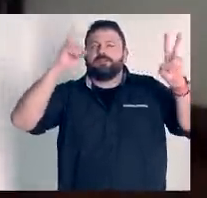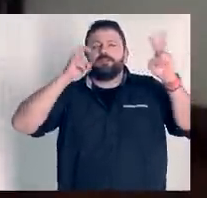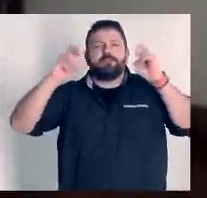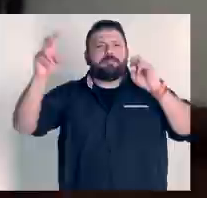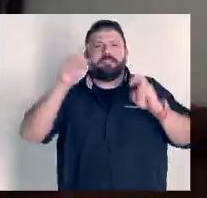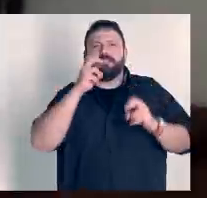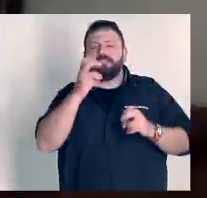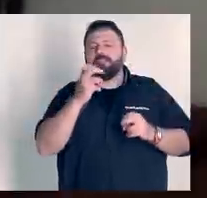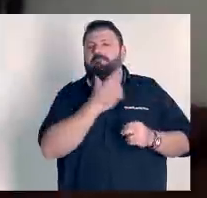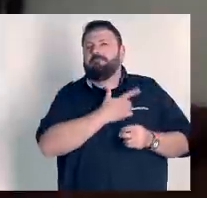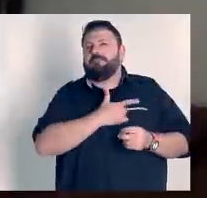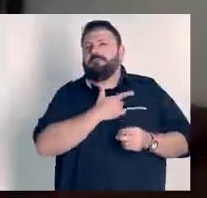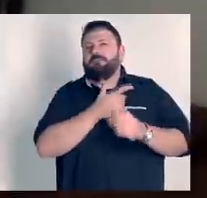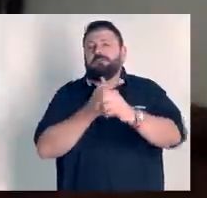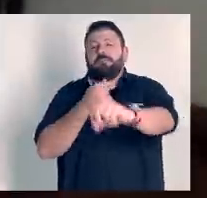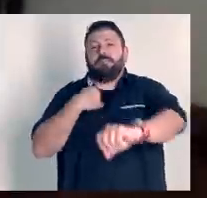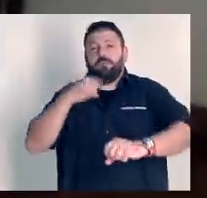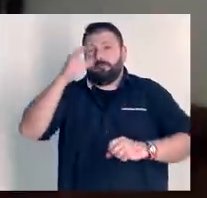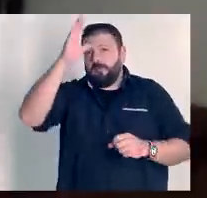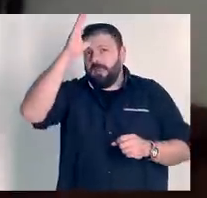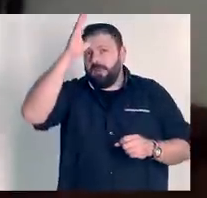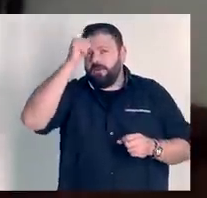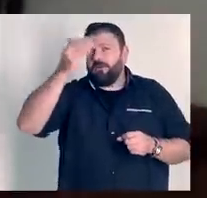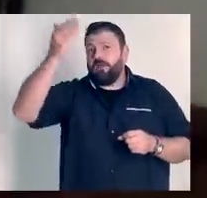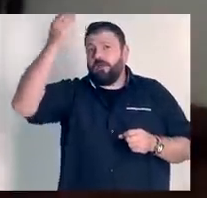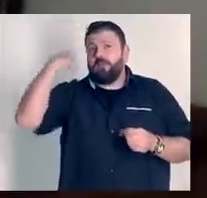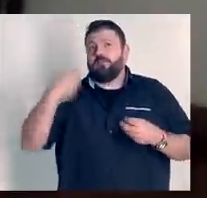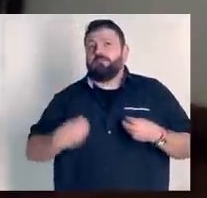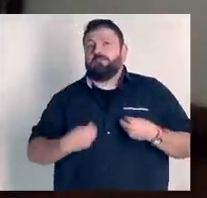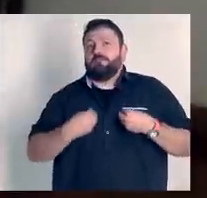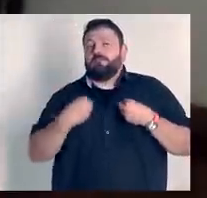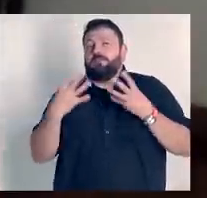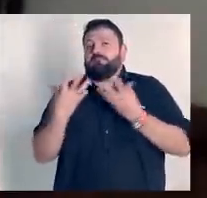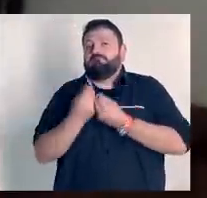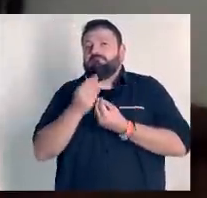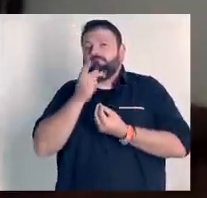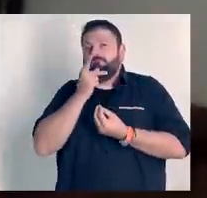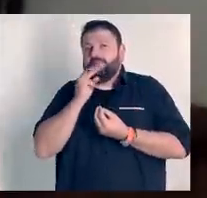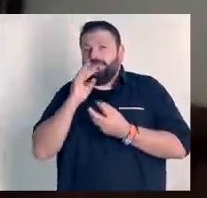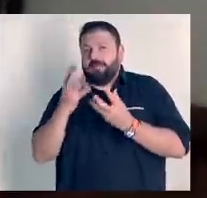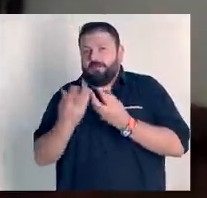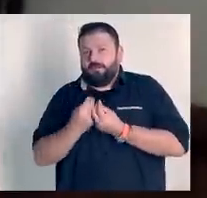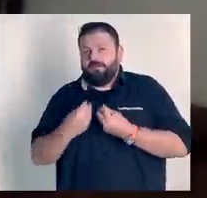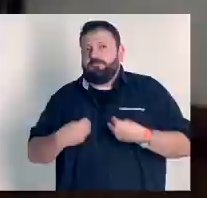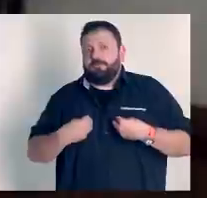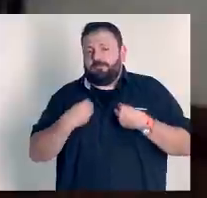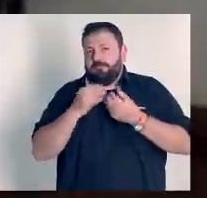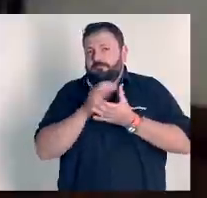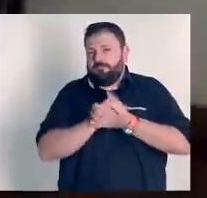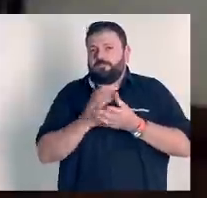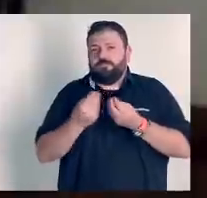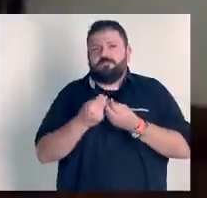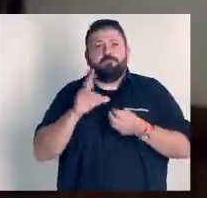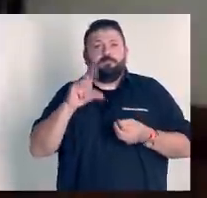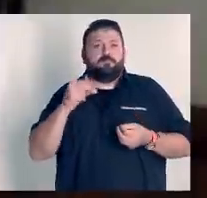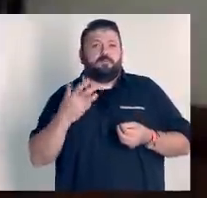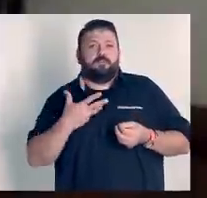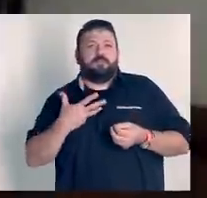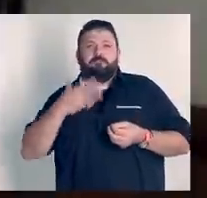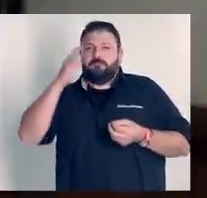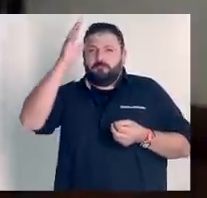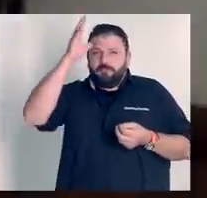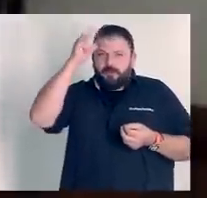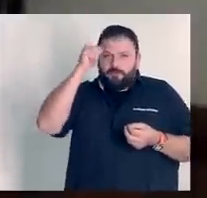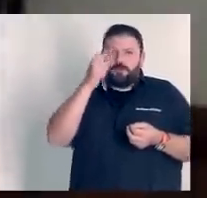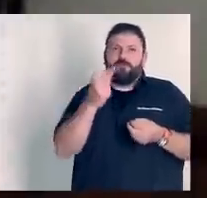Y yo me acuerdo que viviendo en casa de mi mamá, pues se me agudizaba el sueño, porque justamente era lo que no tenía. Me acuerdo que tuvimos la idea maravillosa